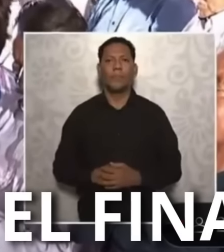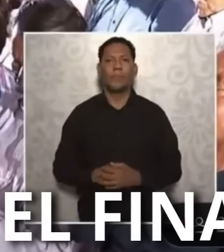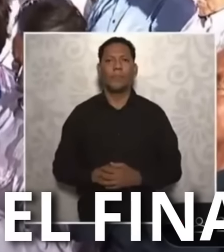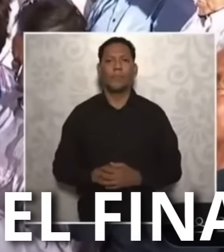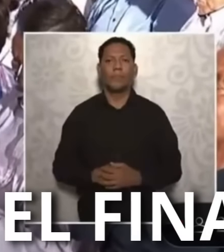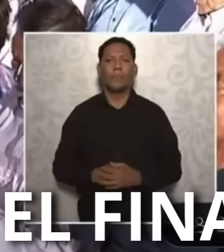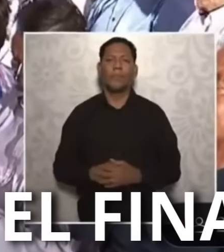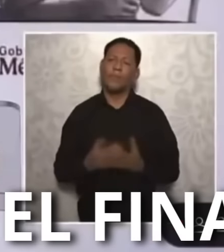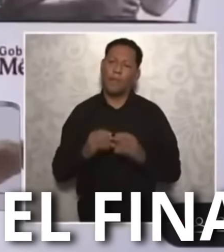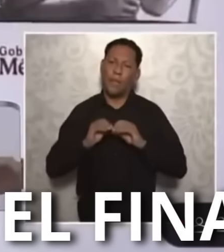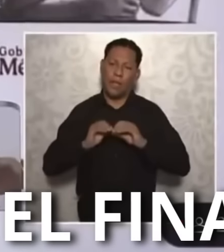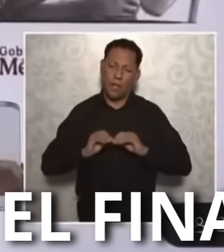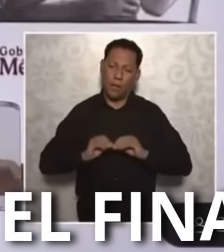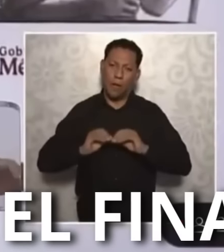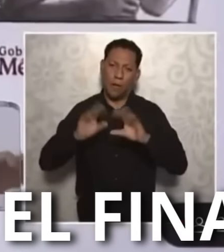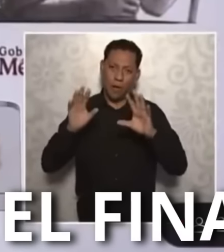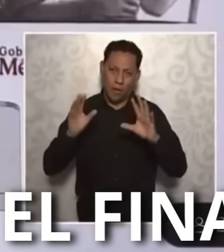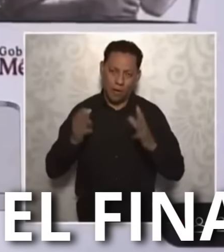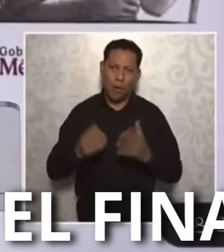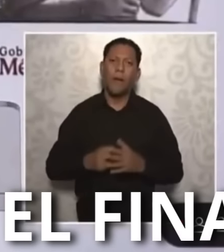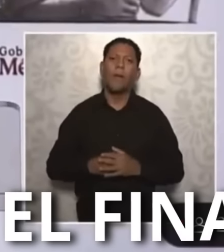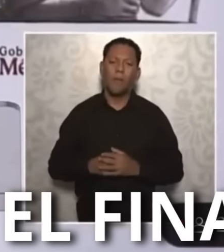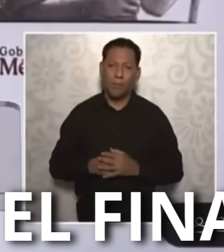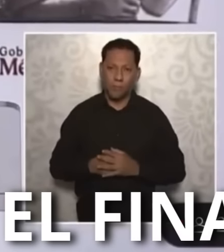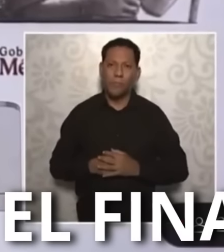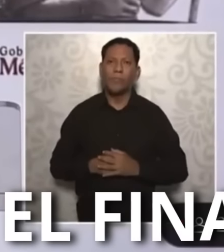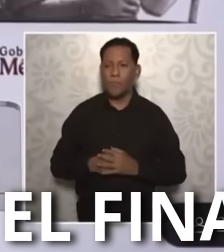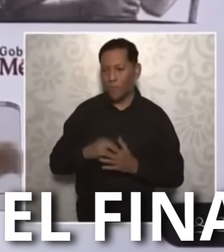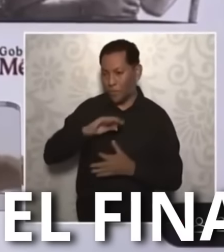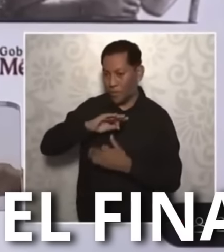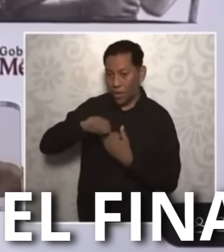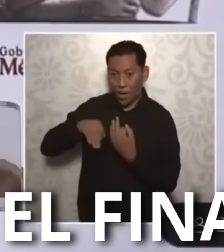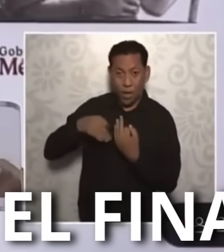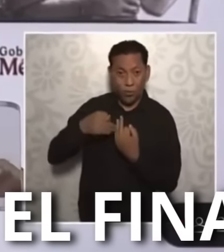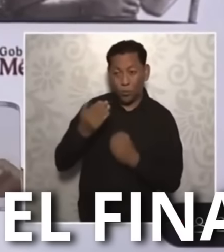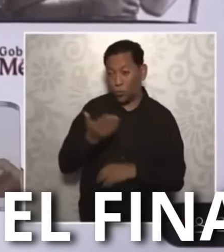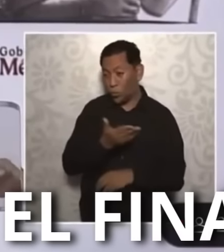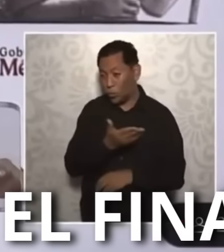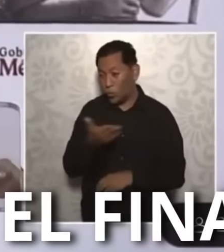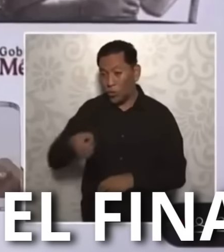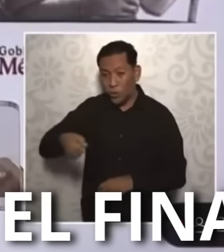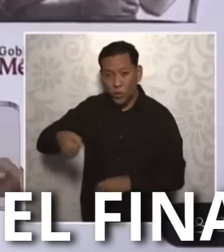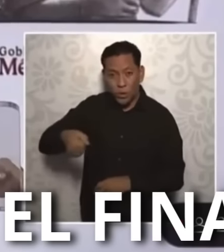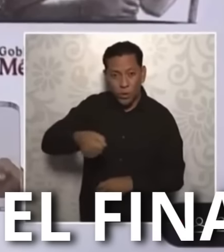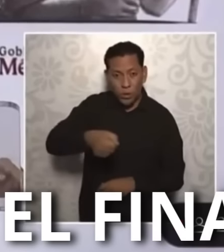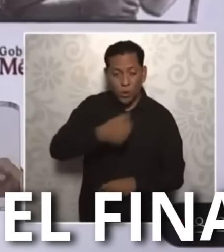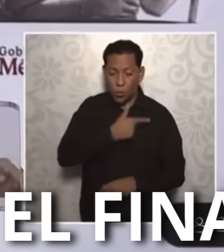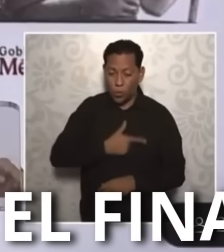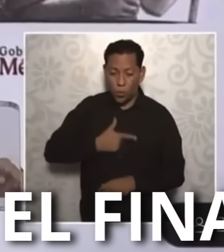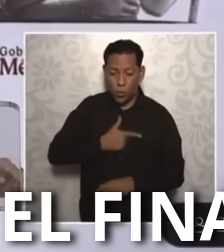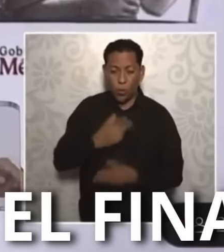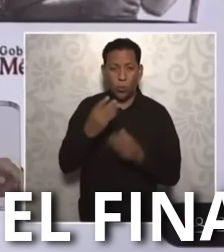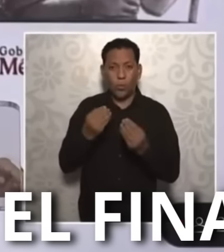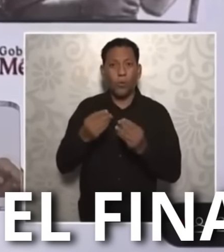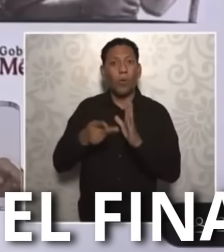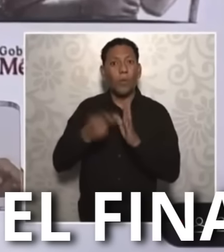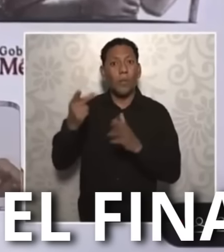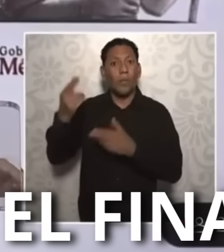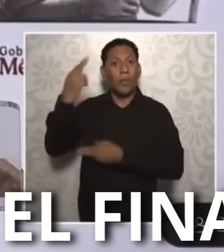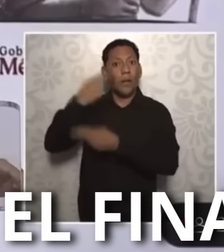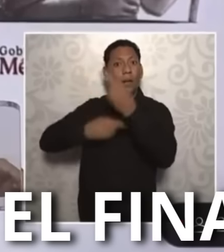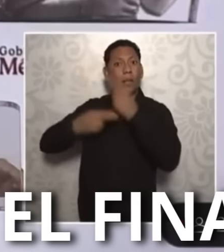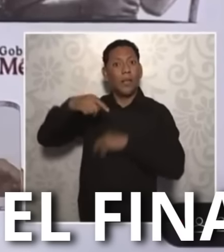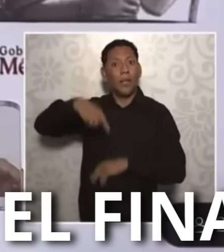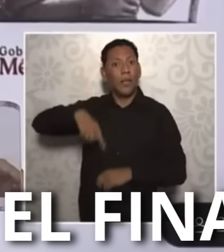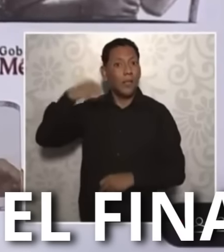Por supuesto, también saludo a todos ustedes. Me llena de alegría regresar aquí a Tabasco,